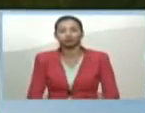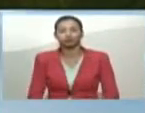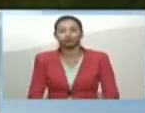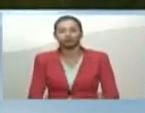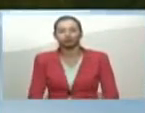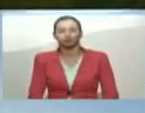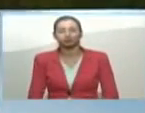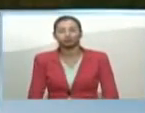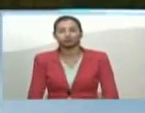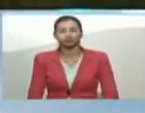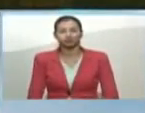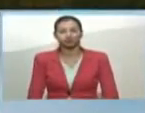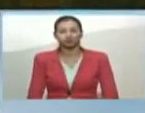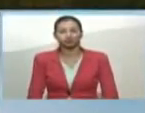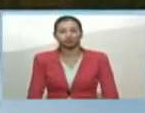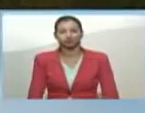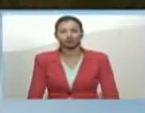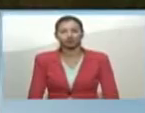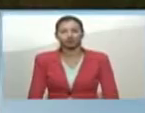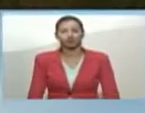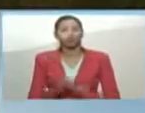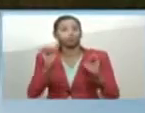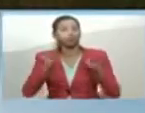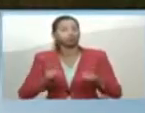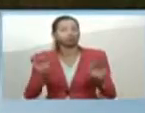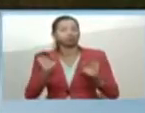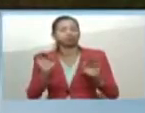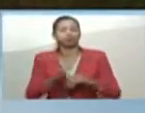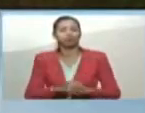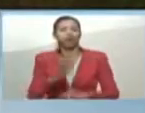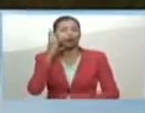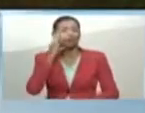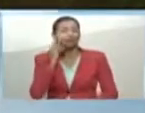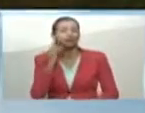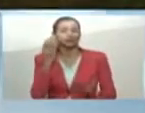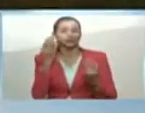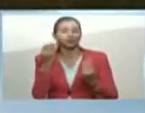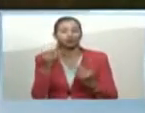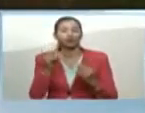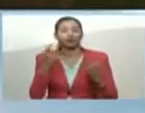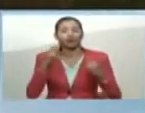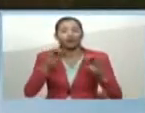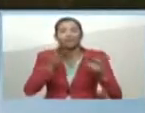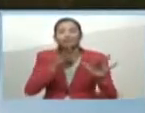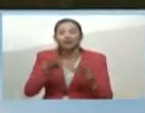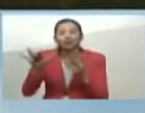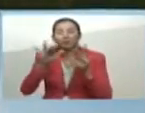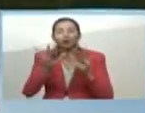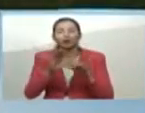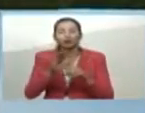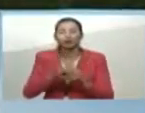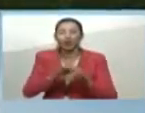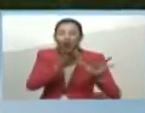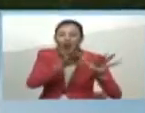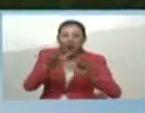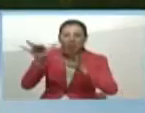viable. En eso tiene mucha experiencia, en su capacidad de manipular, mentir,